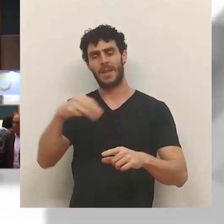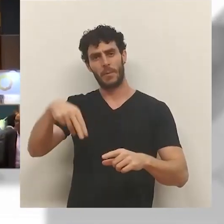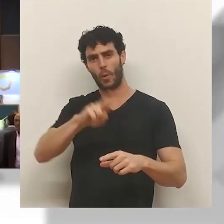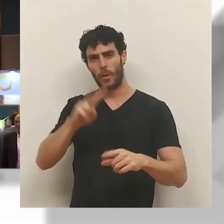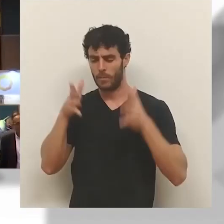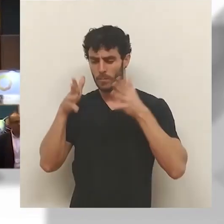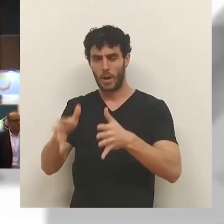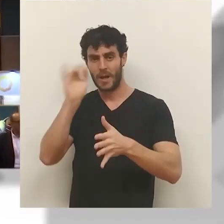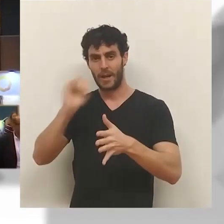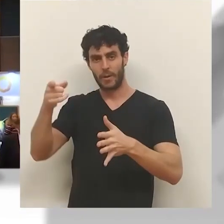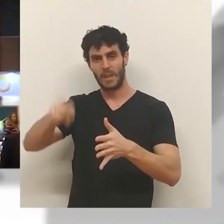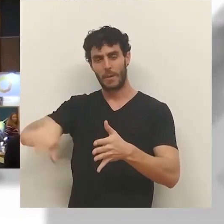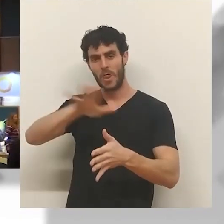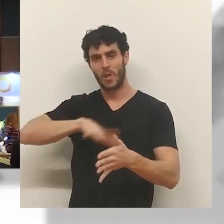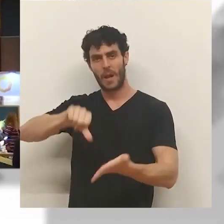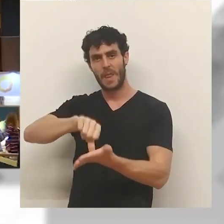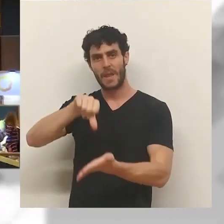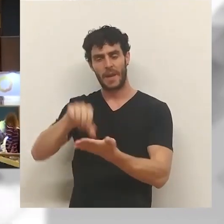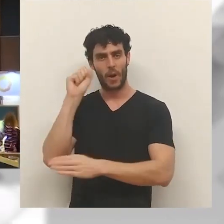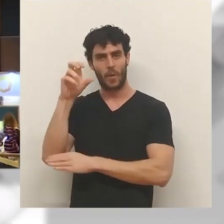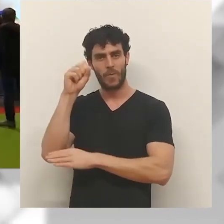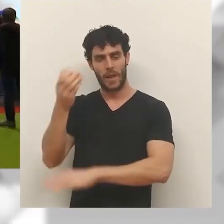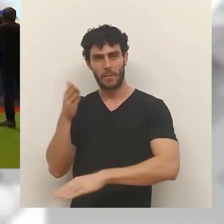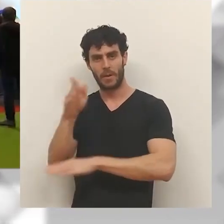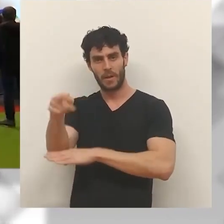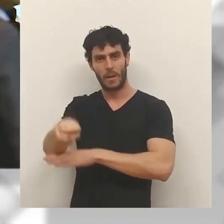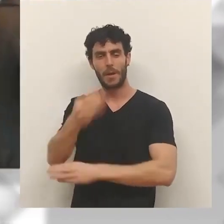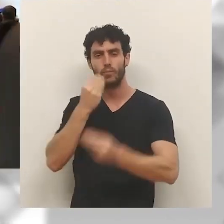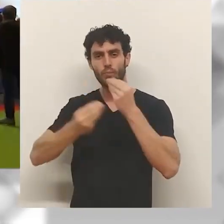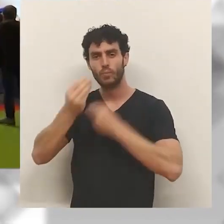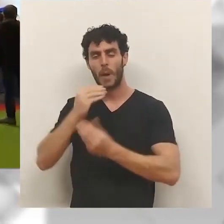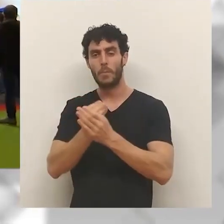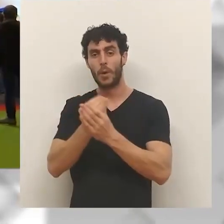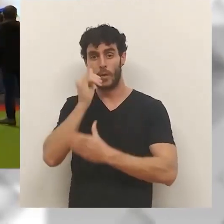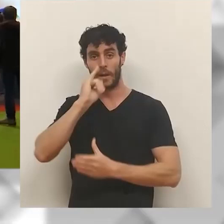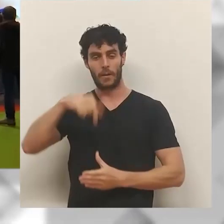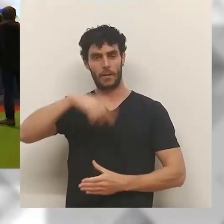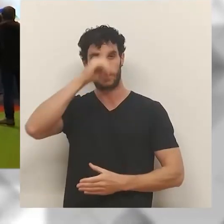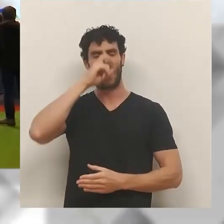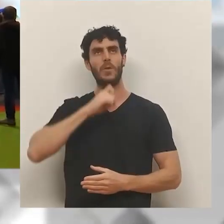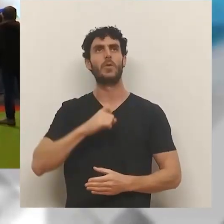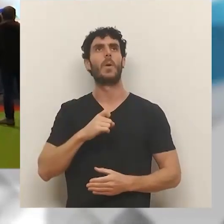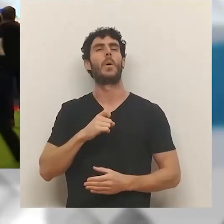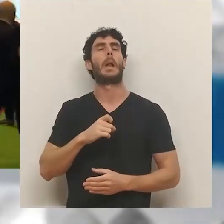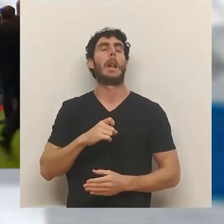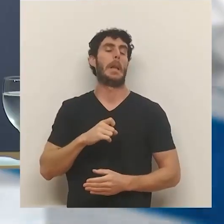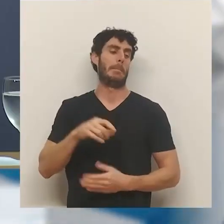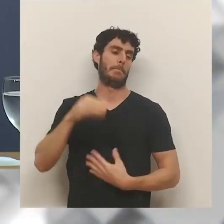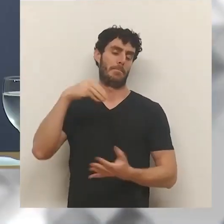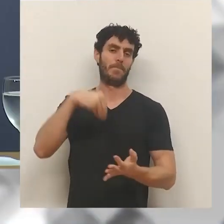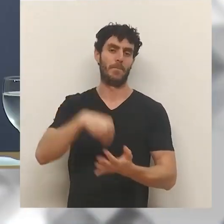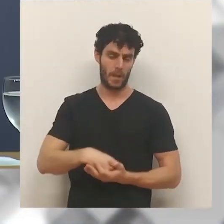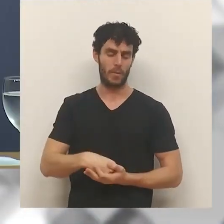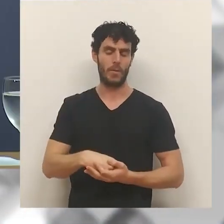riojano, de más de 500 metros cuadrados, habrá una zona central para conferencias, presentaciones y catas de productos riojanos. Este